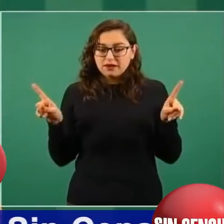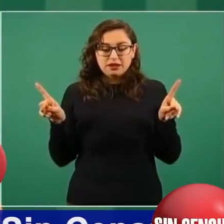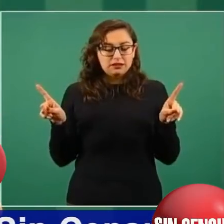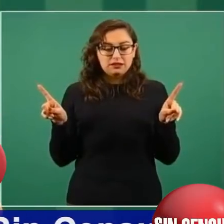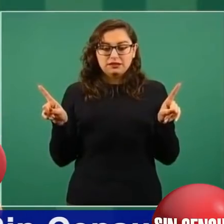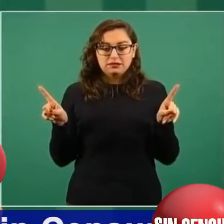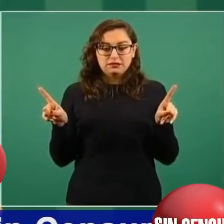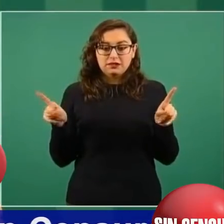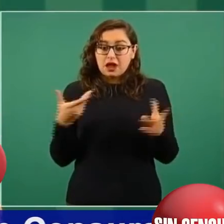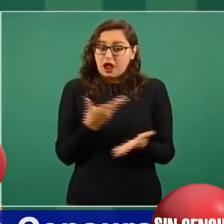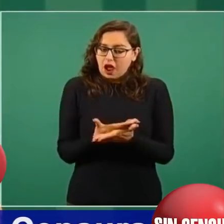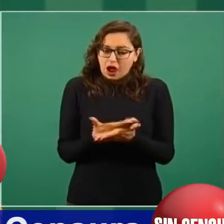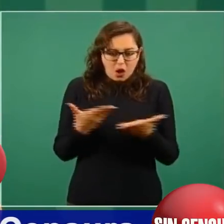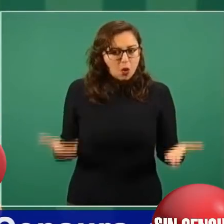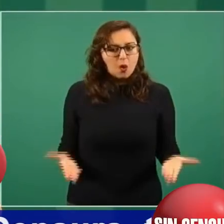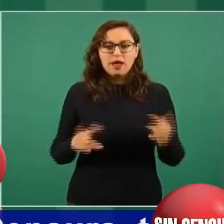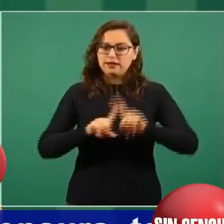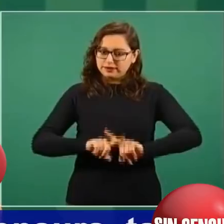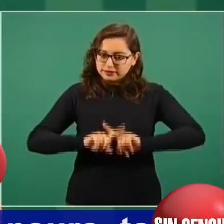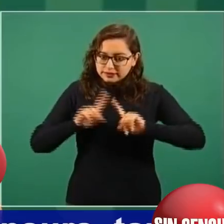ya no es así.